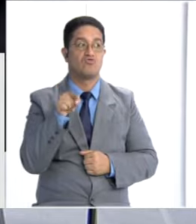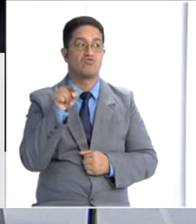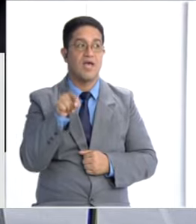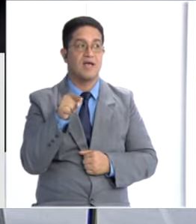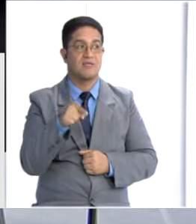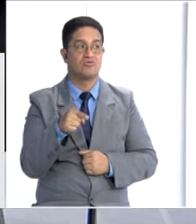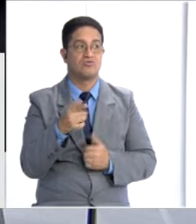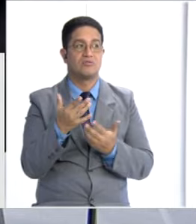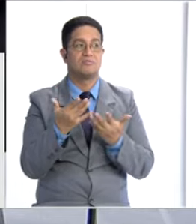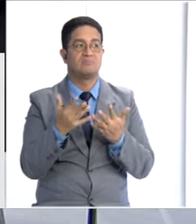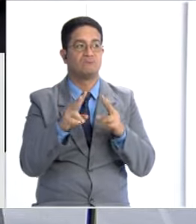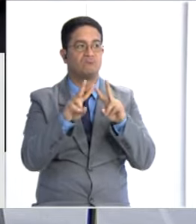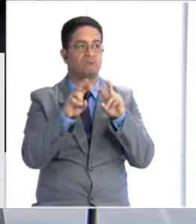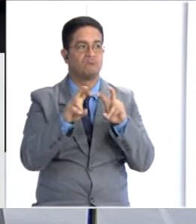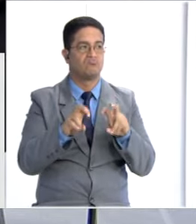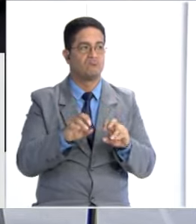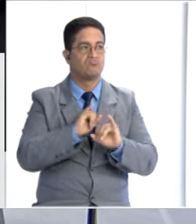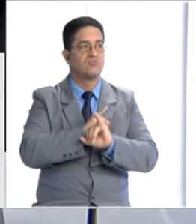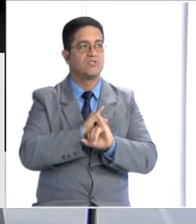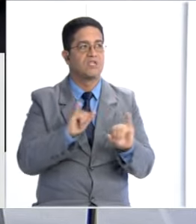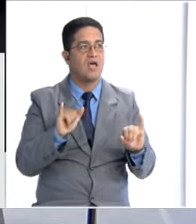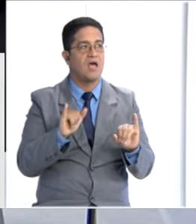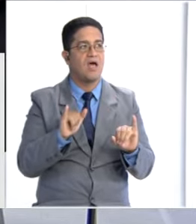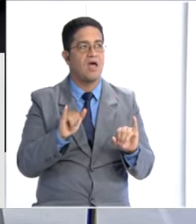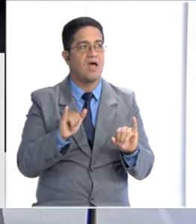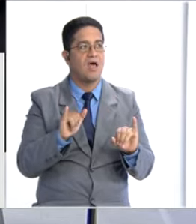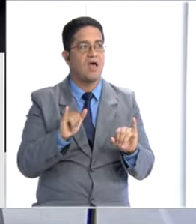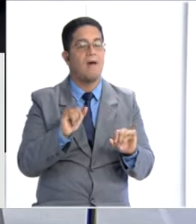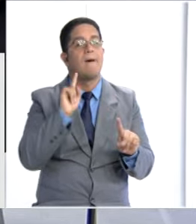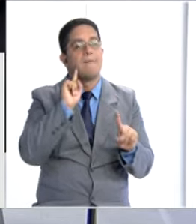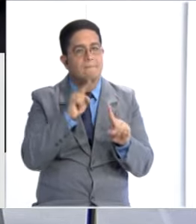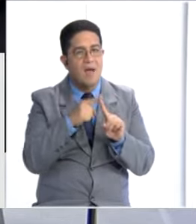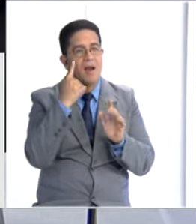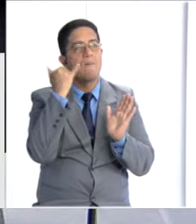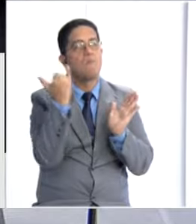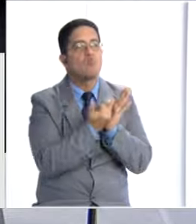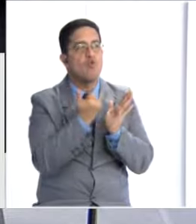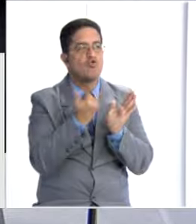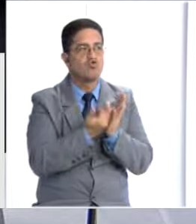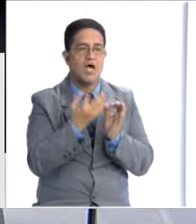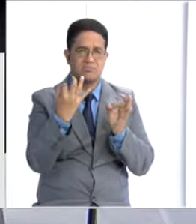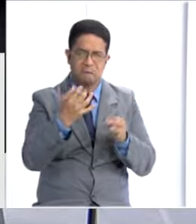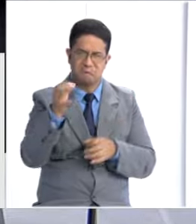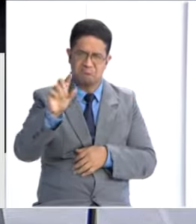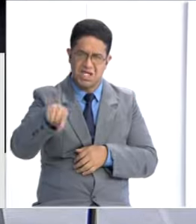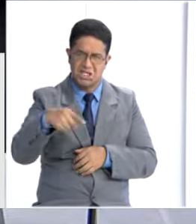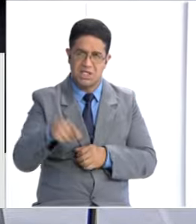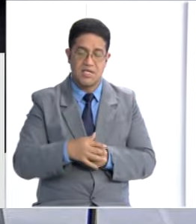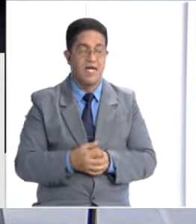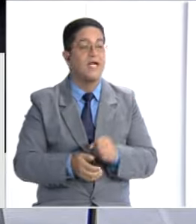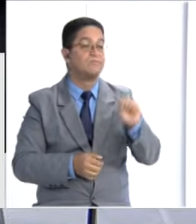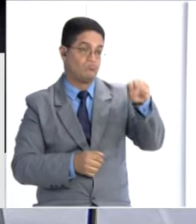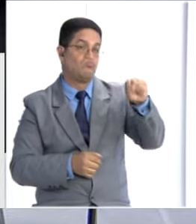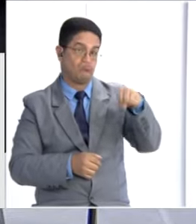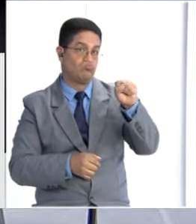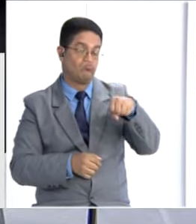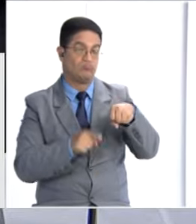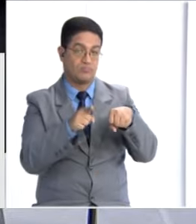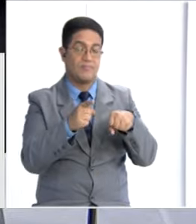estudiadas, revisadas y además con ensayos para poder demostrar su efectividad, ¿cierto? Sí, sí. De hecho, por ser